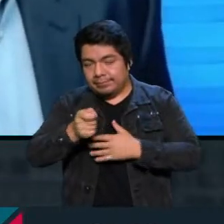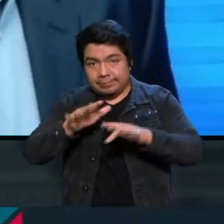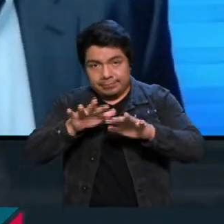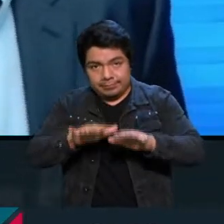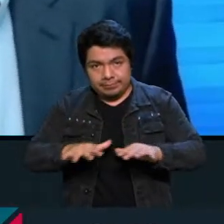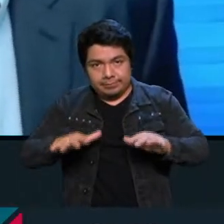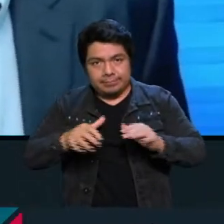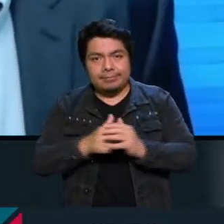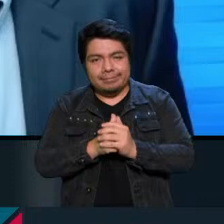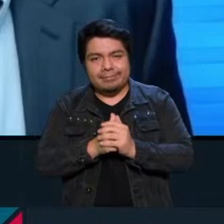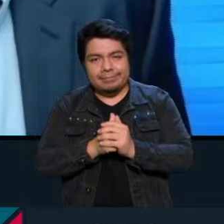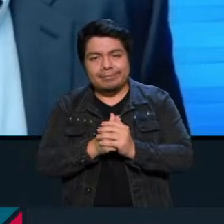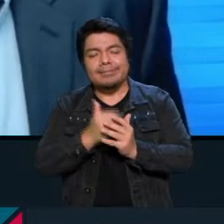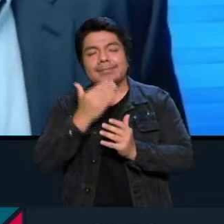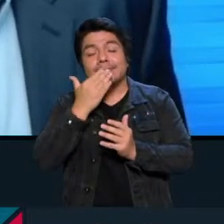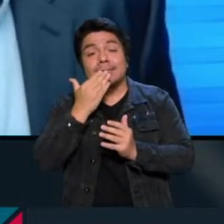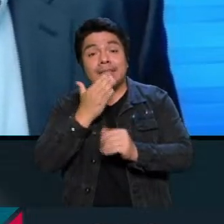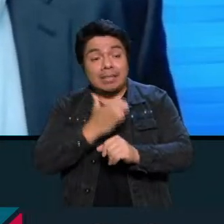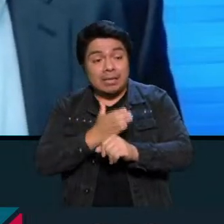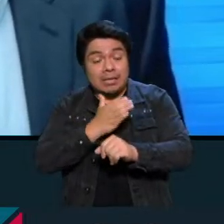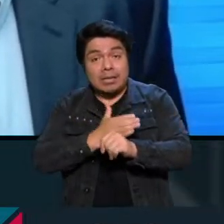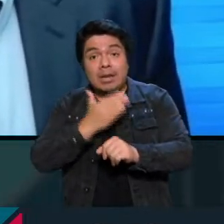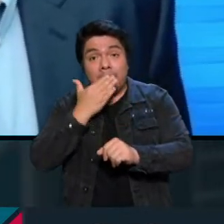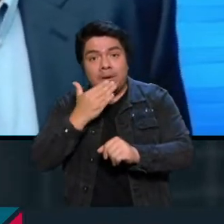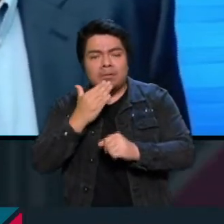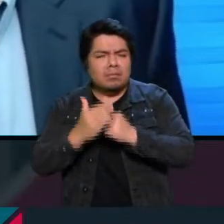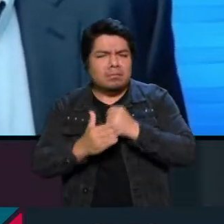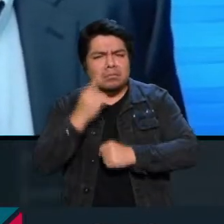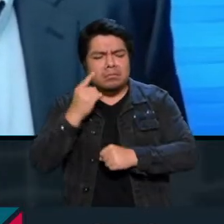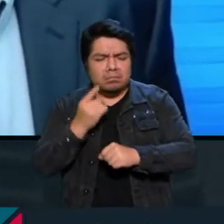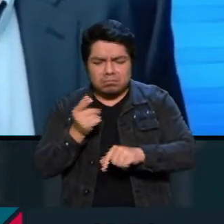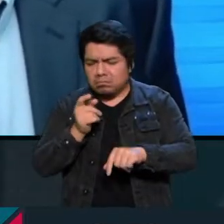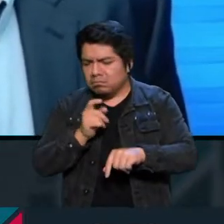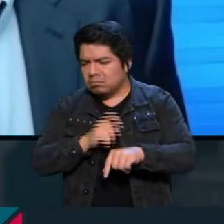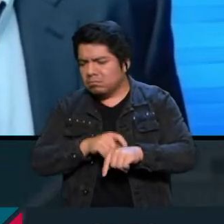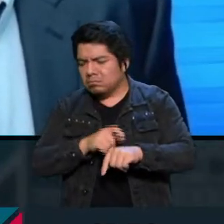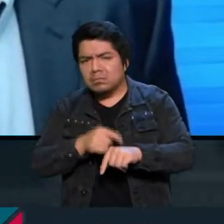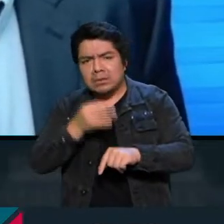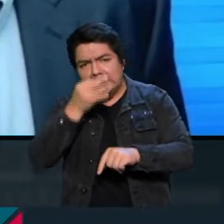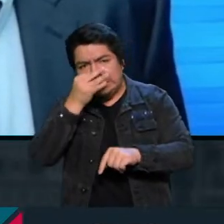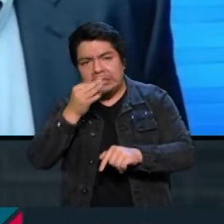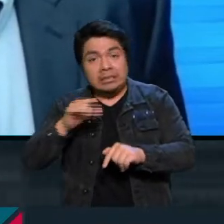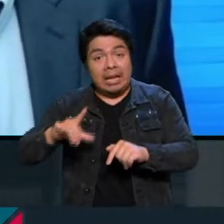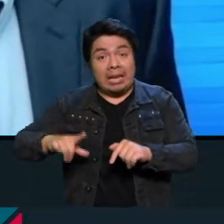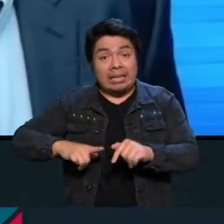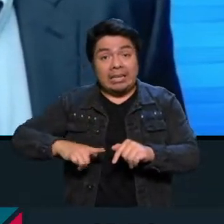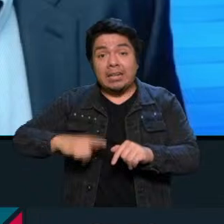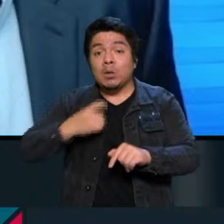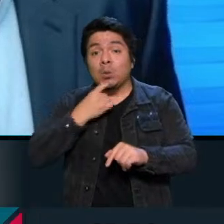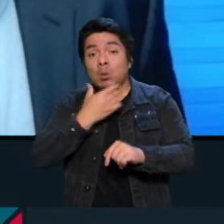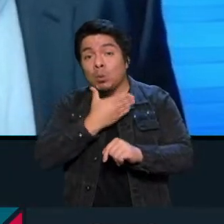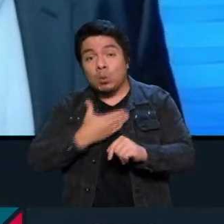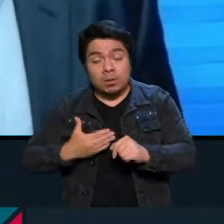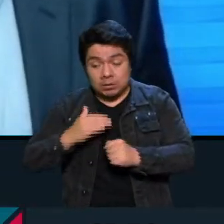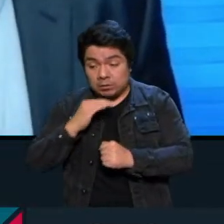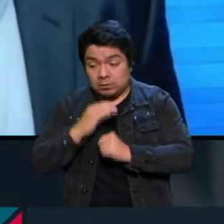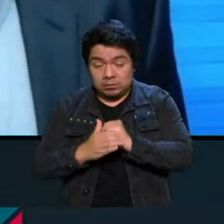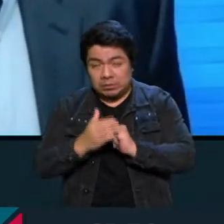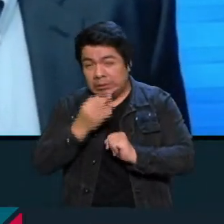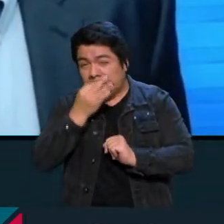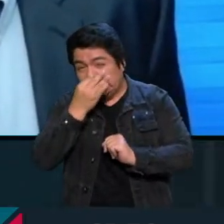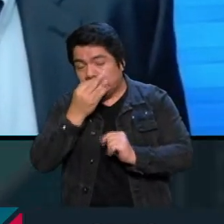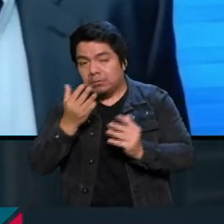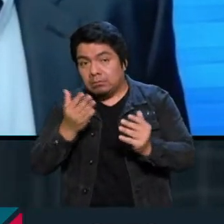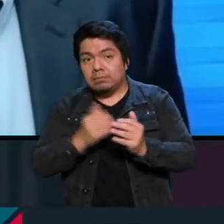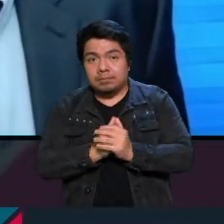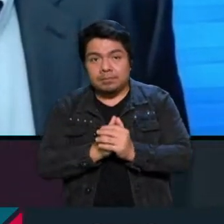auditorio. Qué bueno que nos acompaña porque llegamos ya prácticamente a los últimos días del sexenio del presidente López Obrador. Está en ciernes